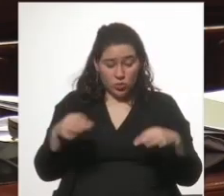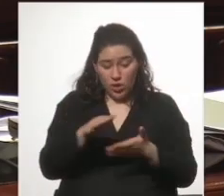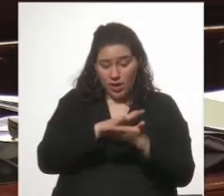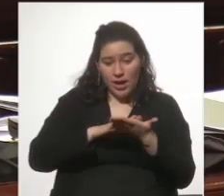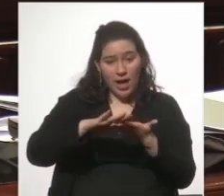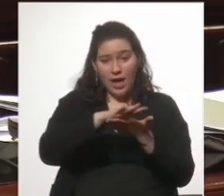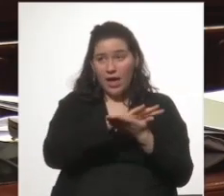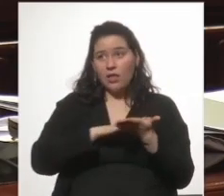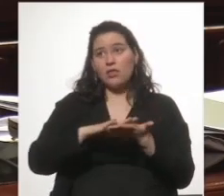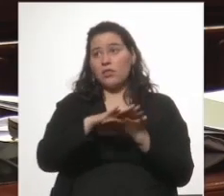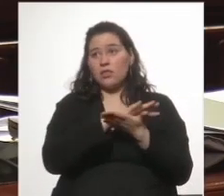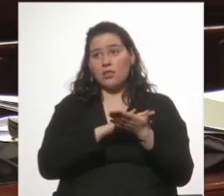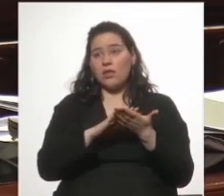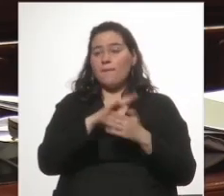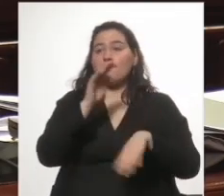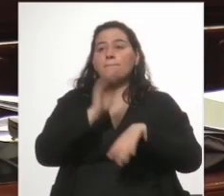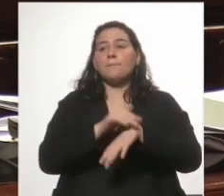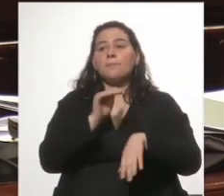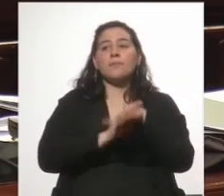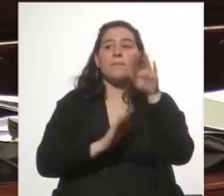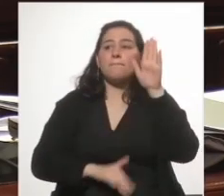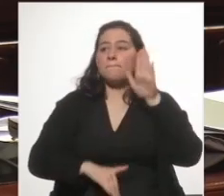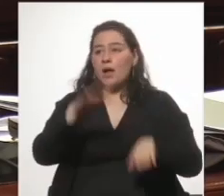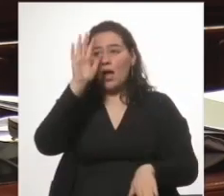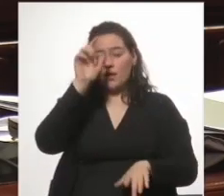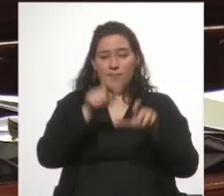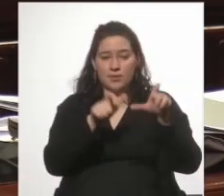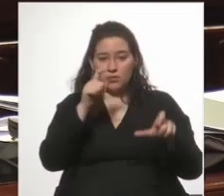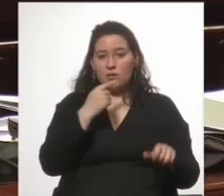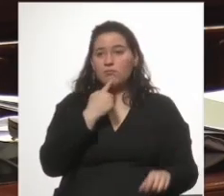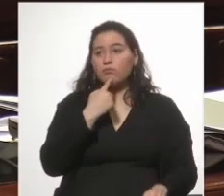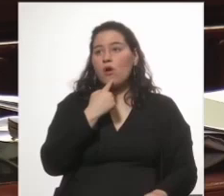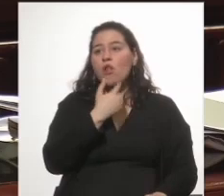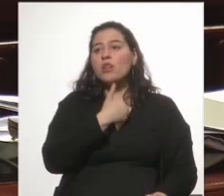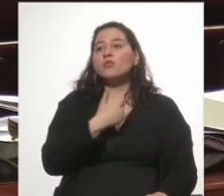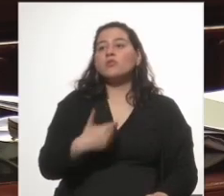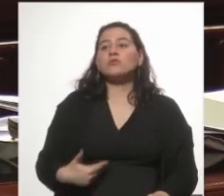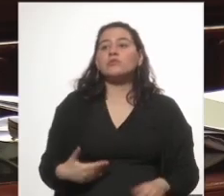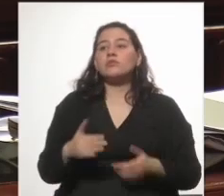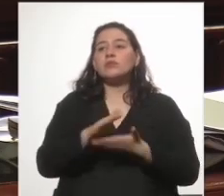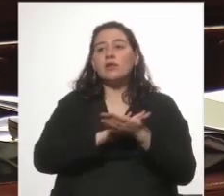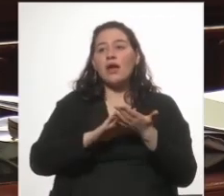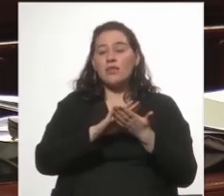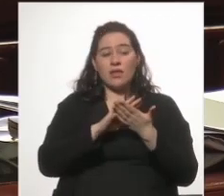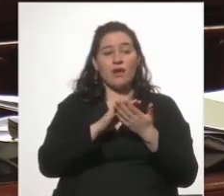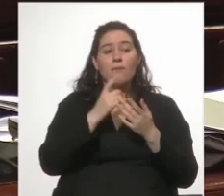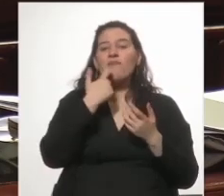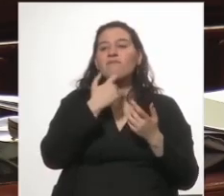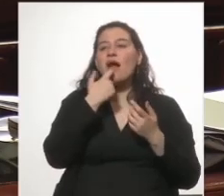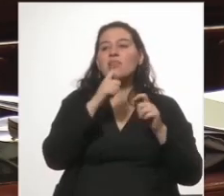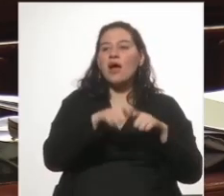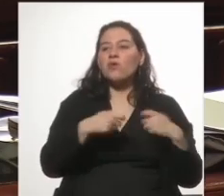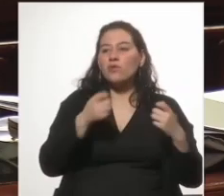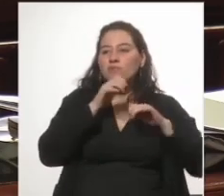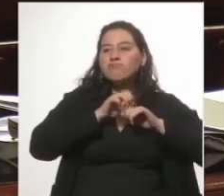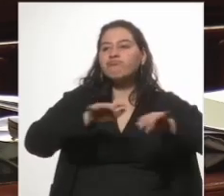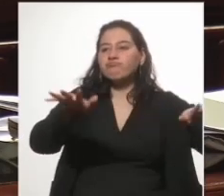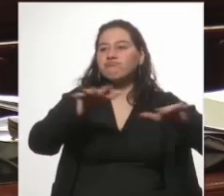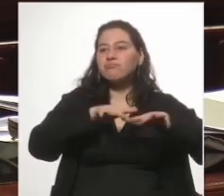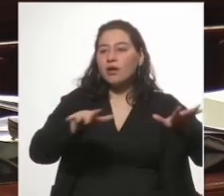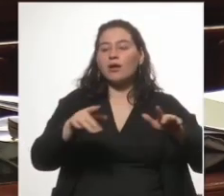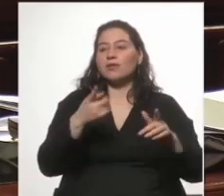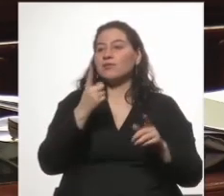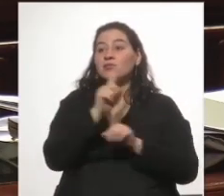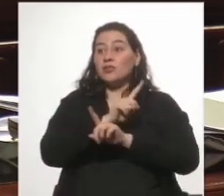hubiera hecho por los mayores responsables de la conducción política y militar si no hubiera sido por una nota periodística. La citada actitud